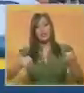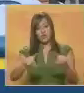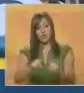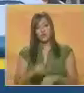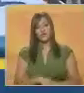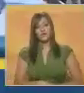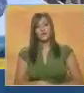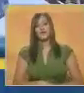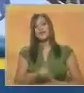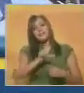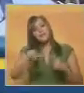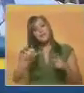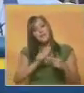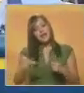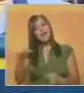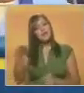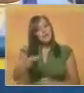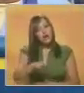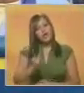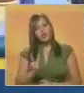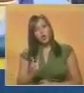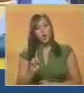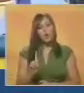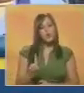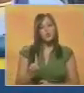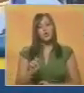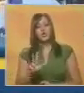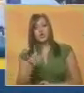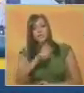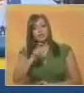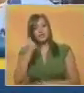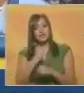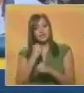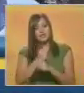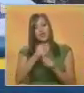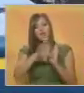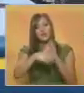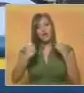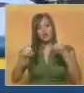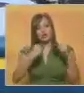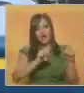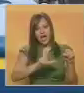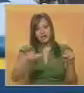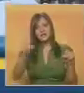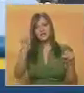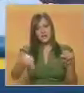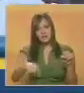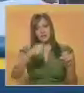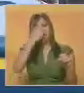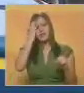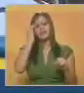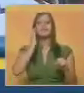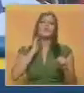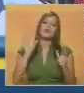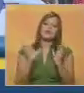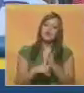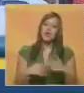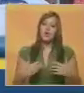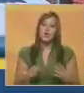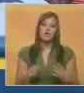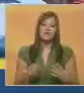y semanalmente matando 123 taxistas roban mototaxis te atracan